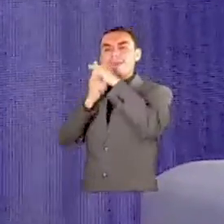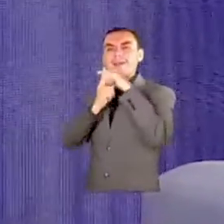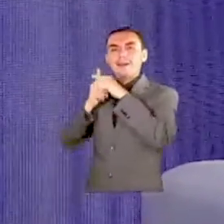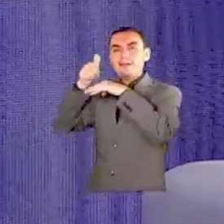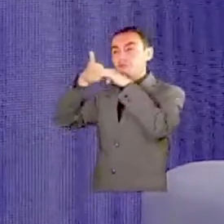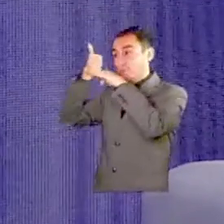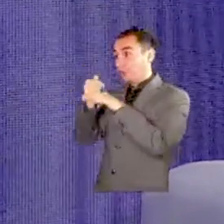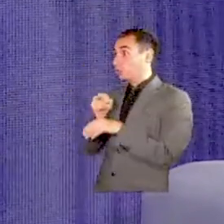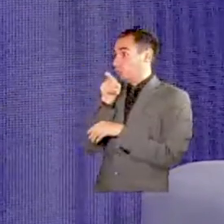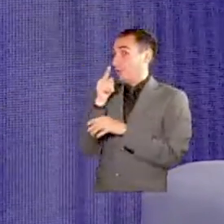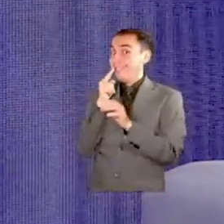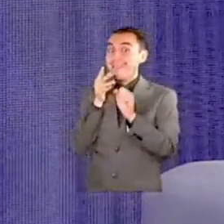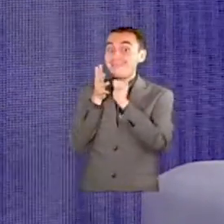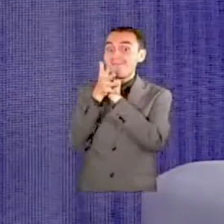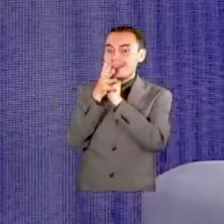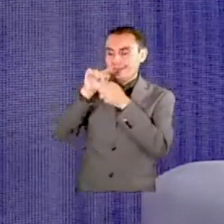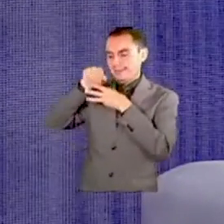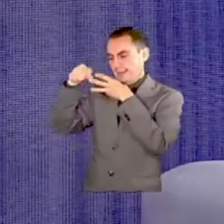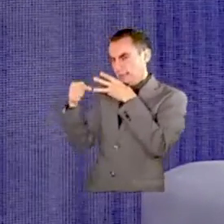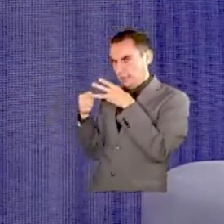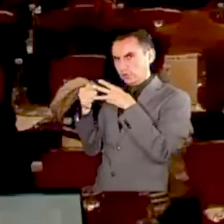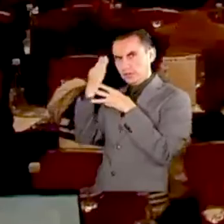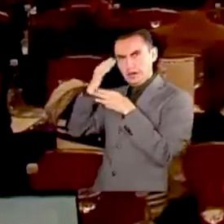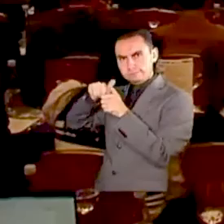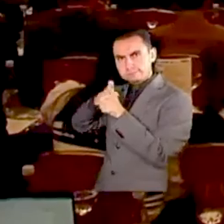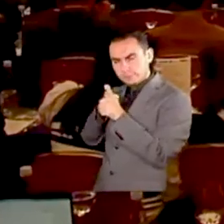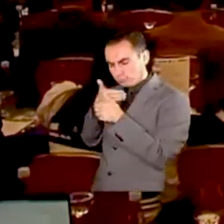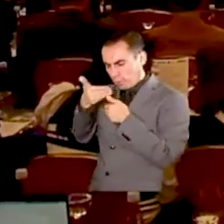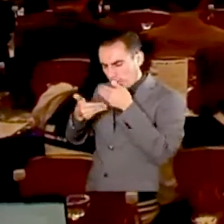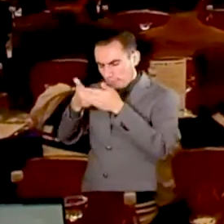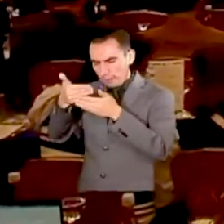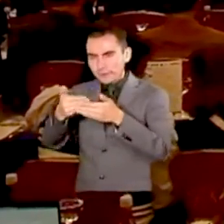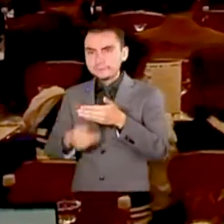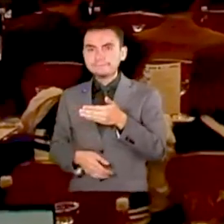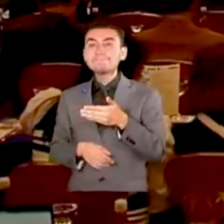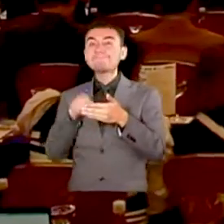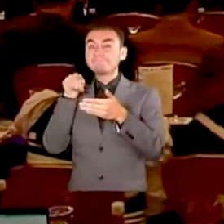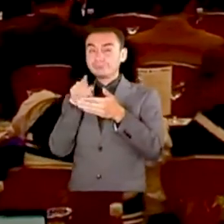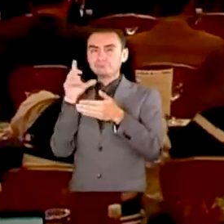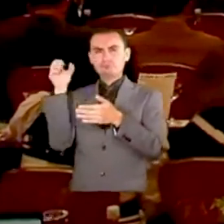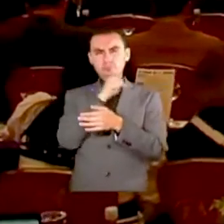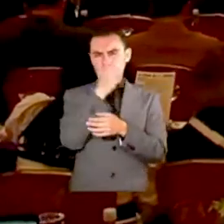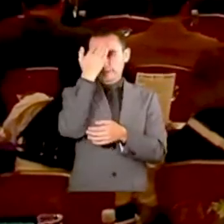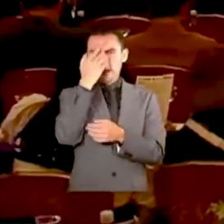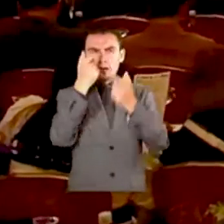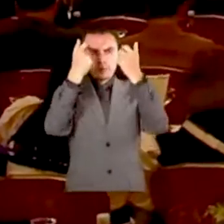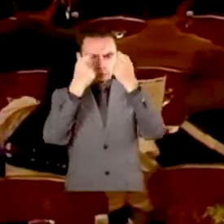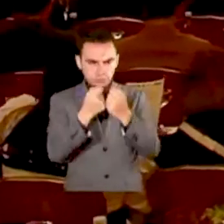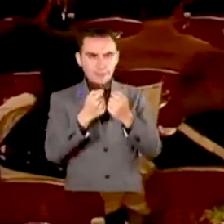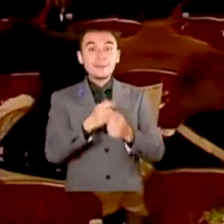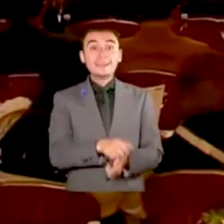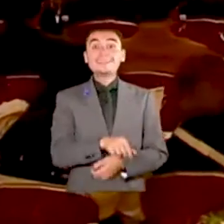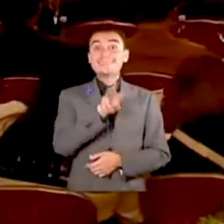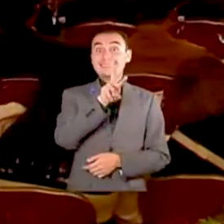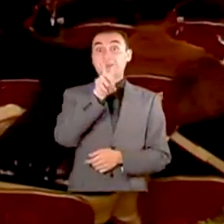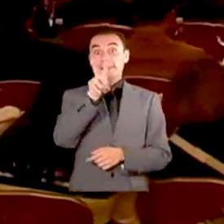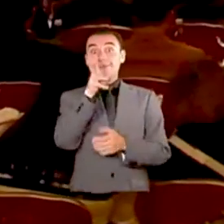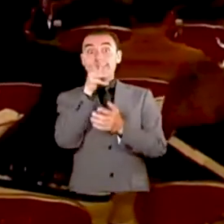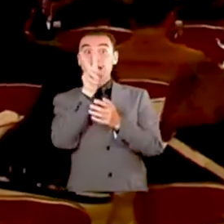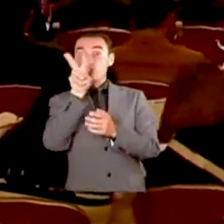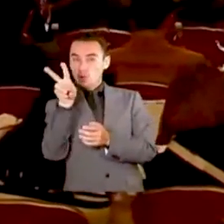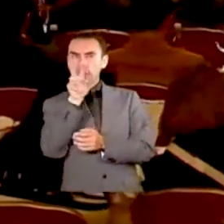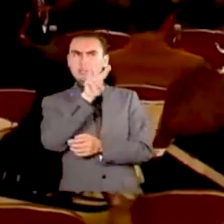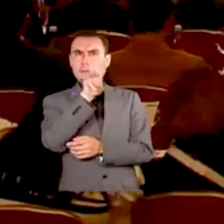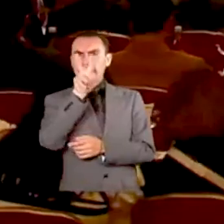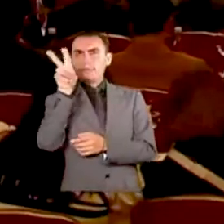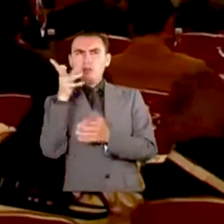el tercer informe de seguimiento al acuerdo de paz. Allí se pudo establecer 322 recomendaciones que